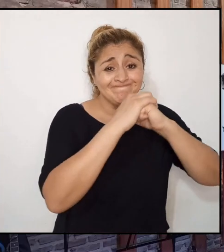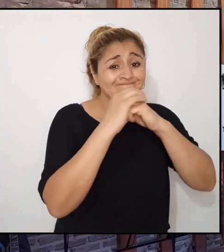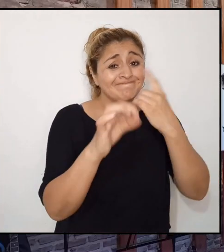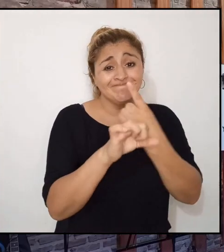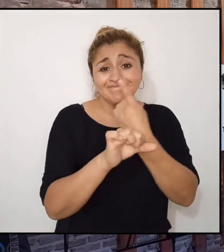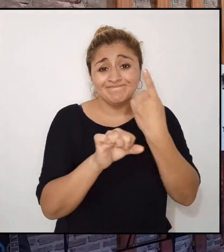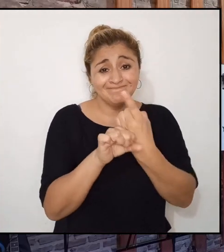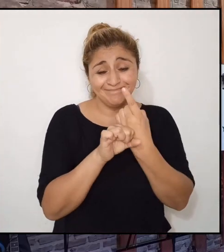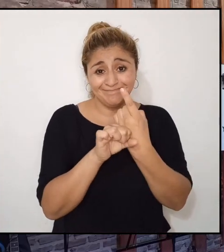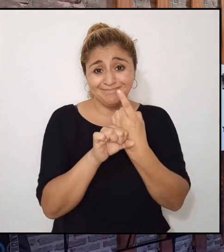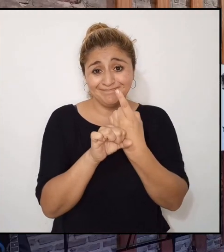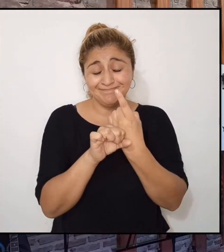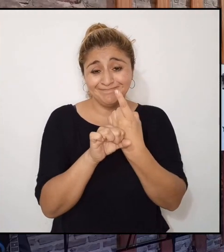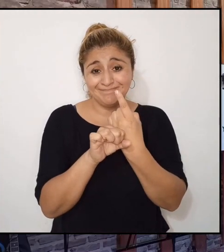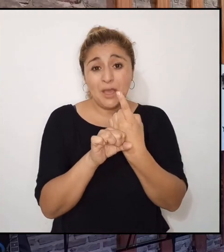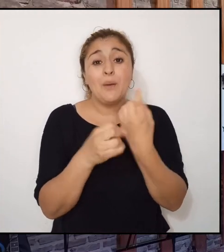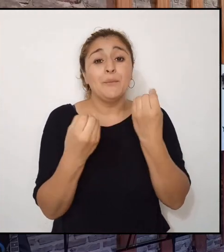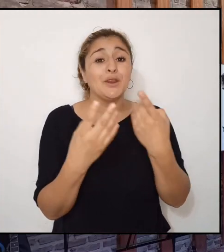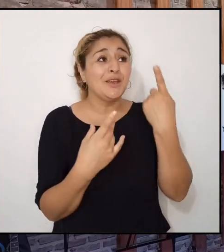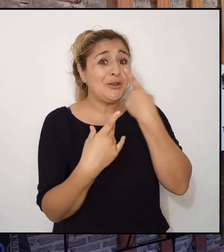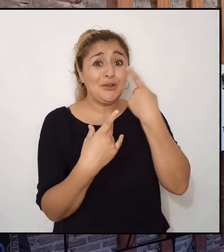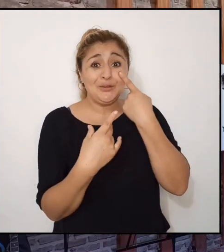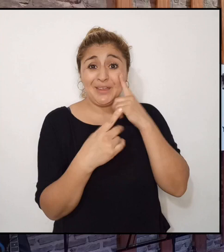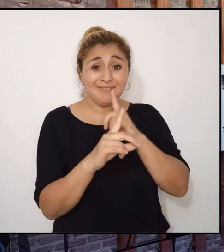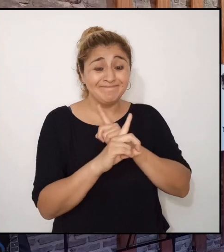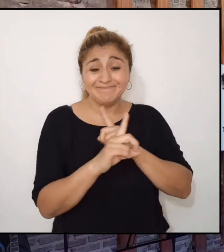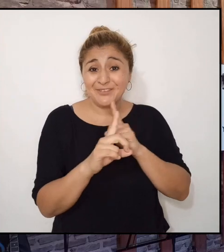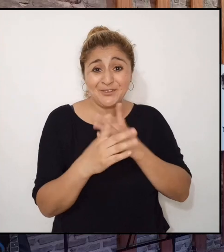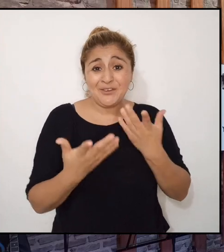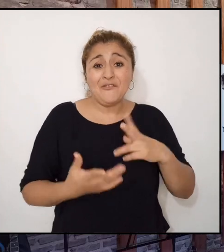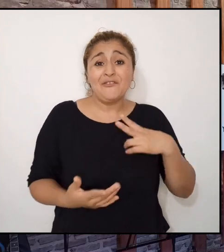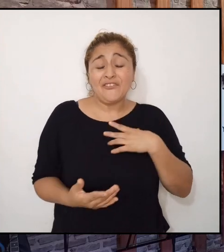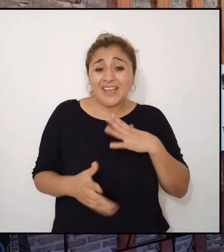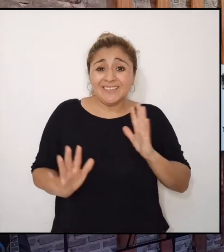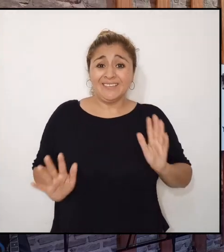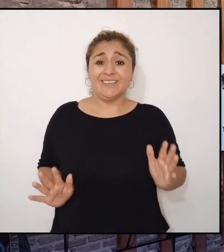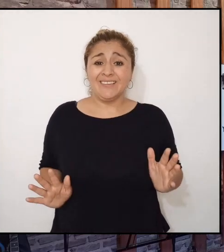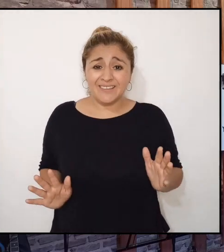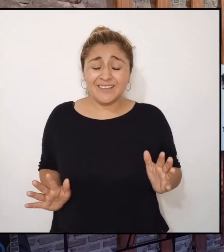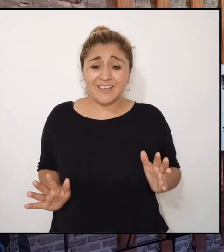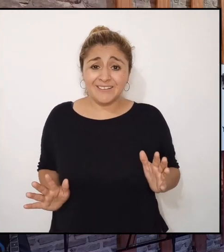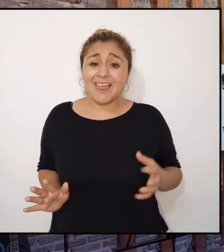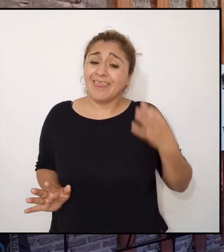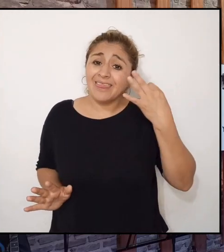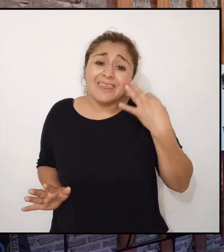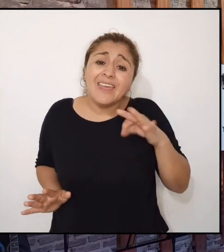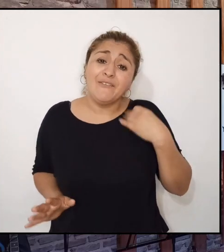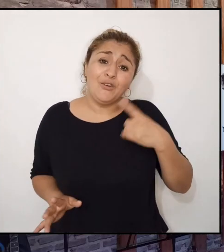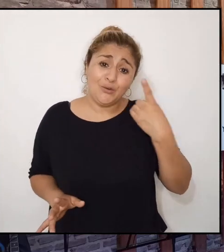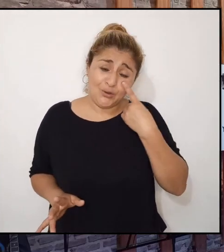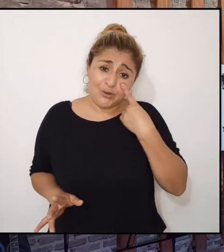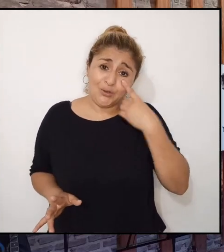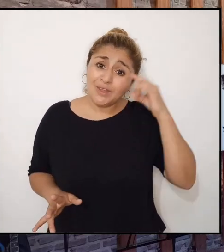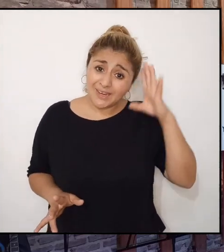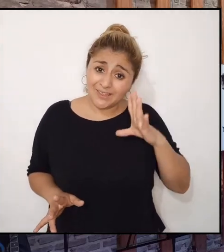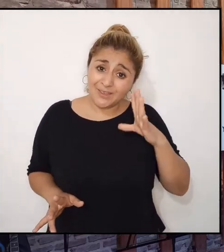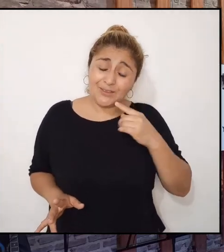honrar a alguien, tengo que conocerlo, ¿verdad? Bueno, yo amo a mi esposa